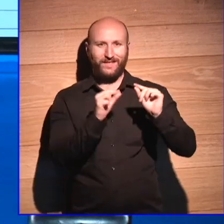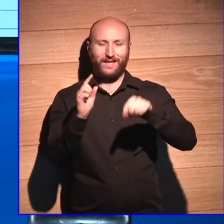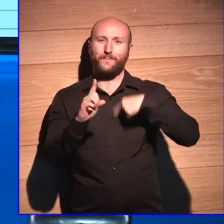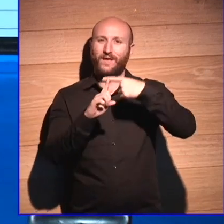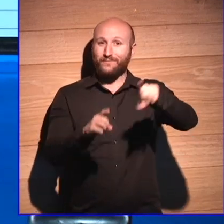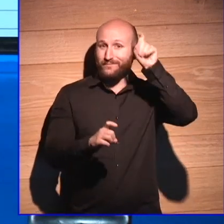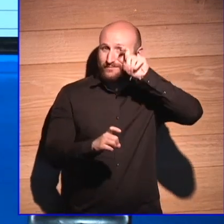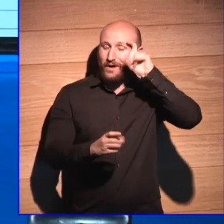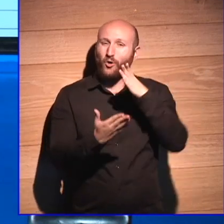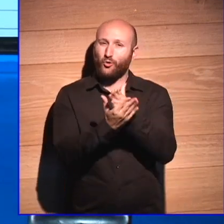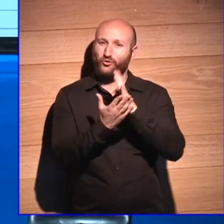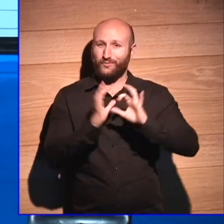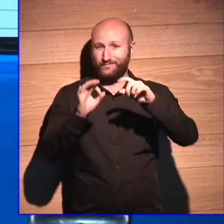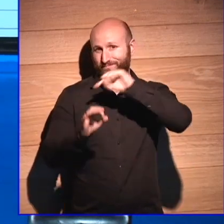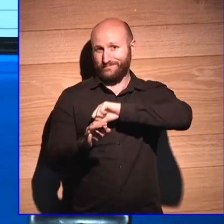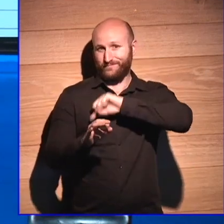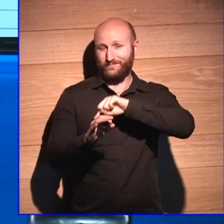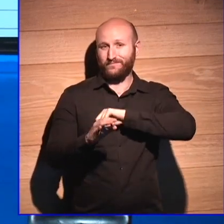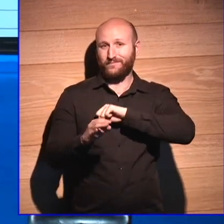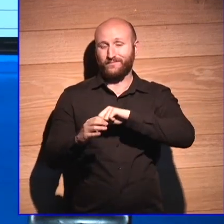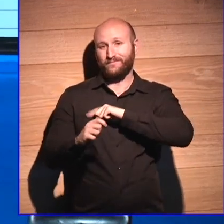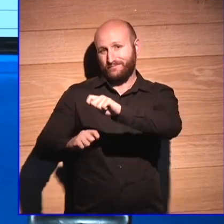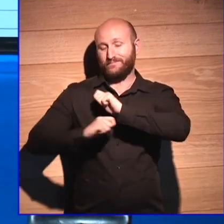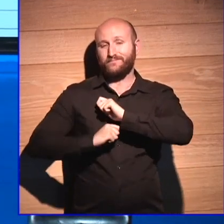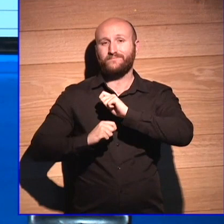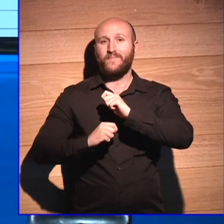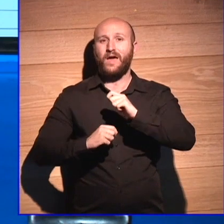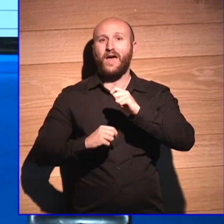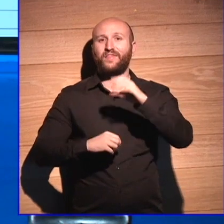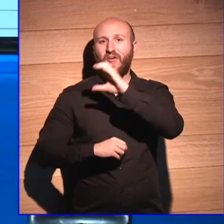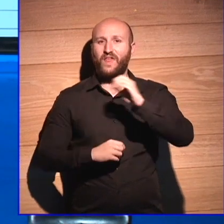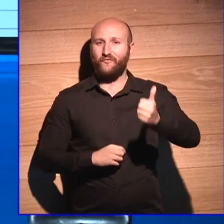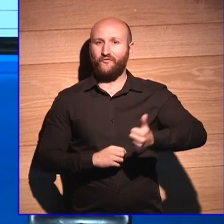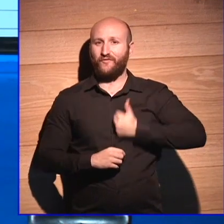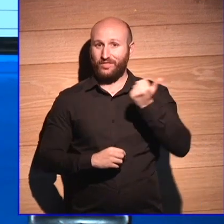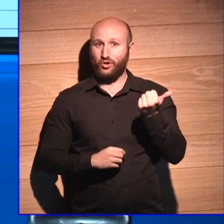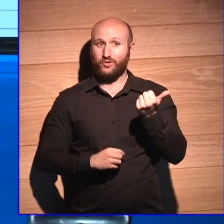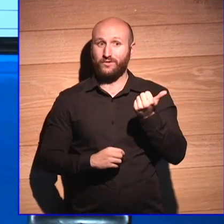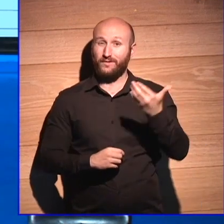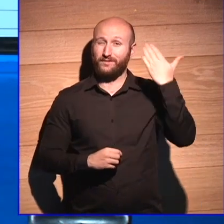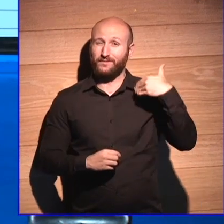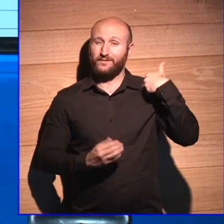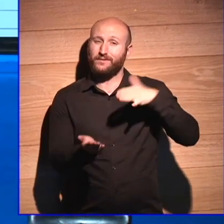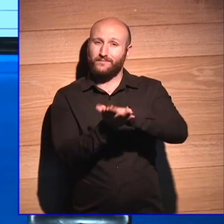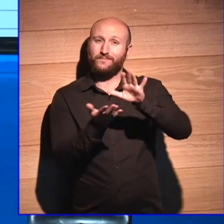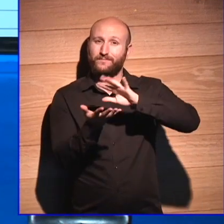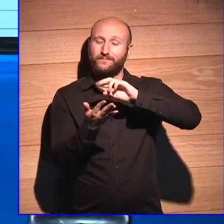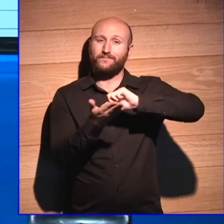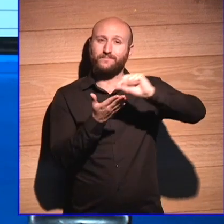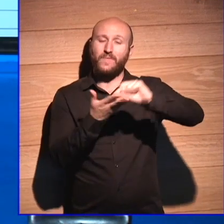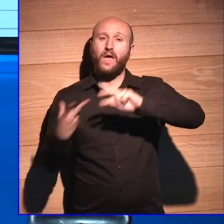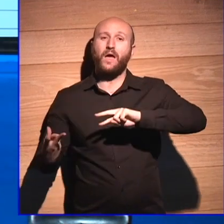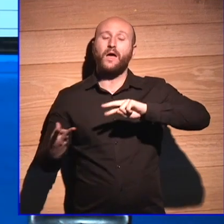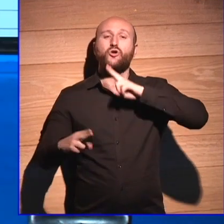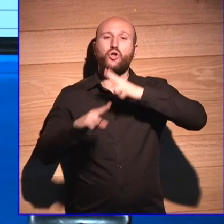de cursos de ética basados en ciencia ficción, y hace unos años publiqué esta novela que se llama La mutación sentimental, que de lo